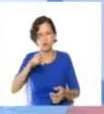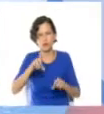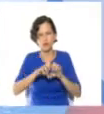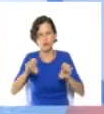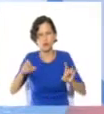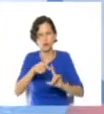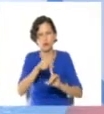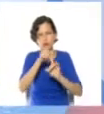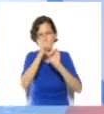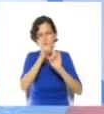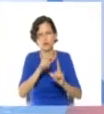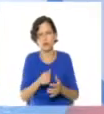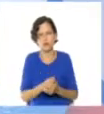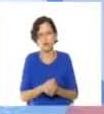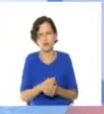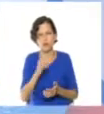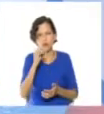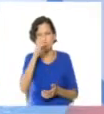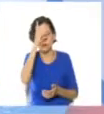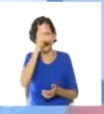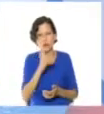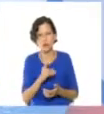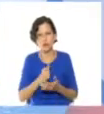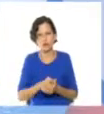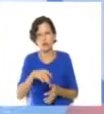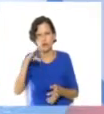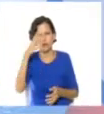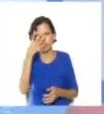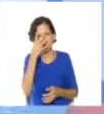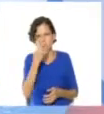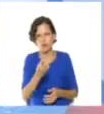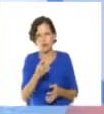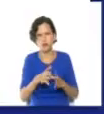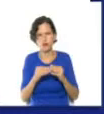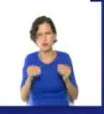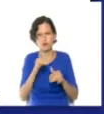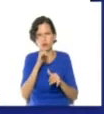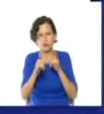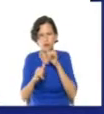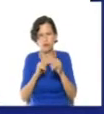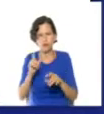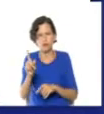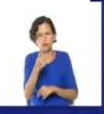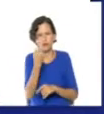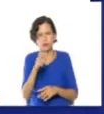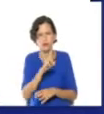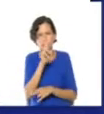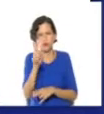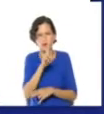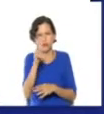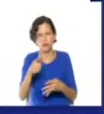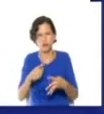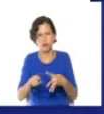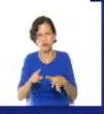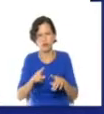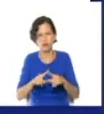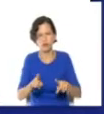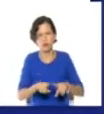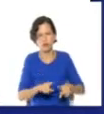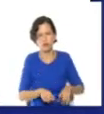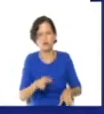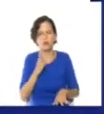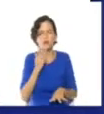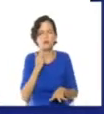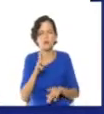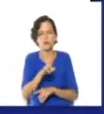necesidades educativas especiales y o con discapacidad a comprender este contenido. Lo primero es el uso de múltiples ejemplos.